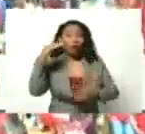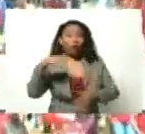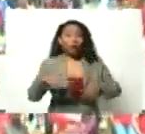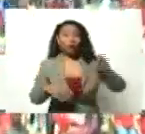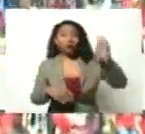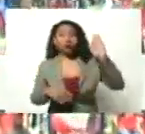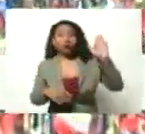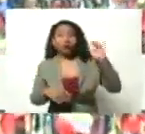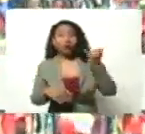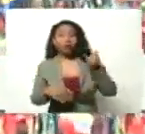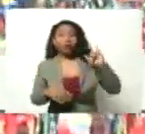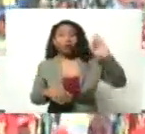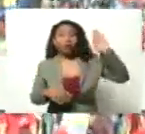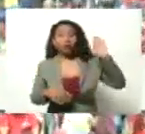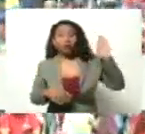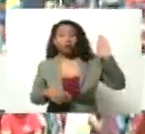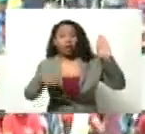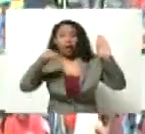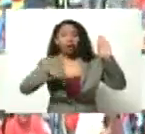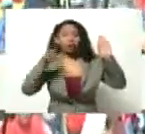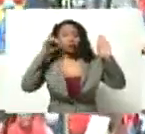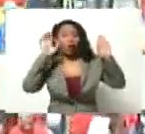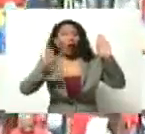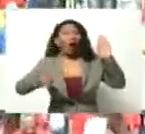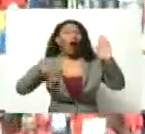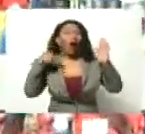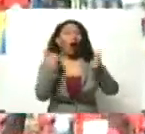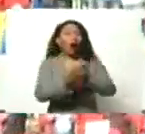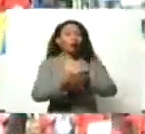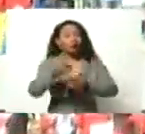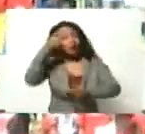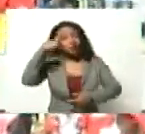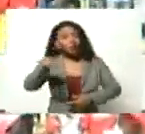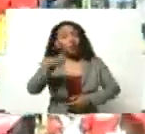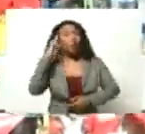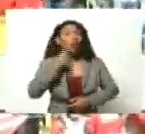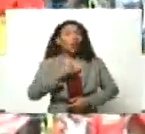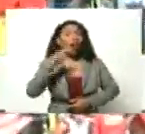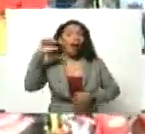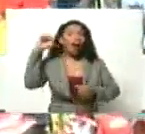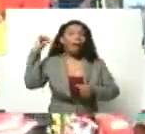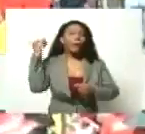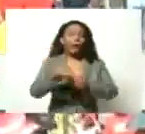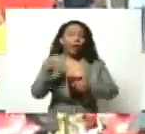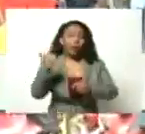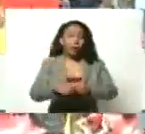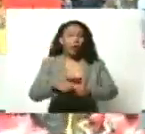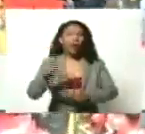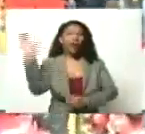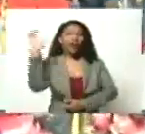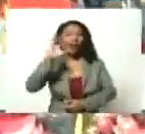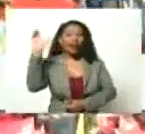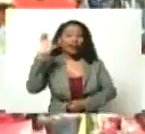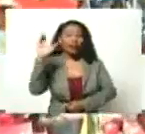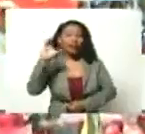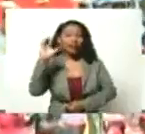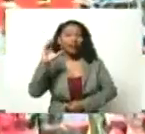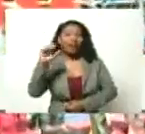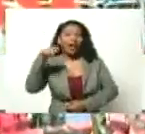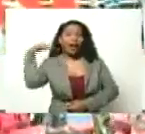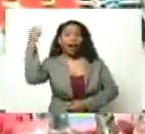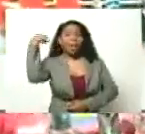izquierda y vamos que esto se escucha hasta en Ciudad Bolívar en Maracaibo en Caracas en